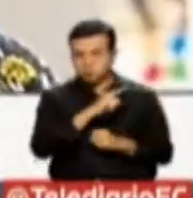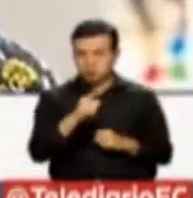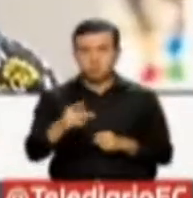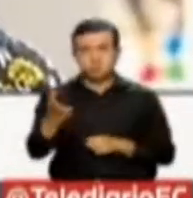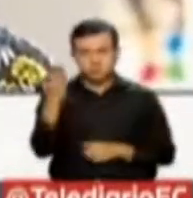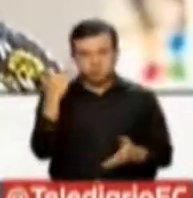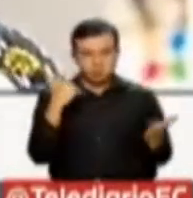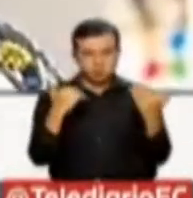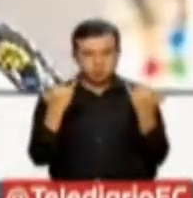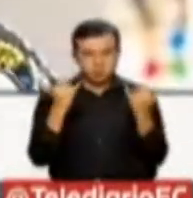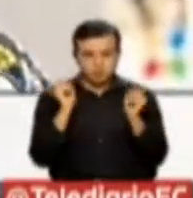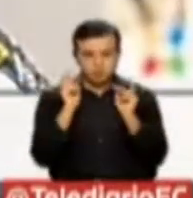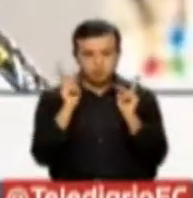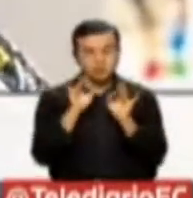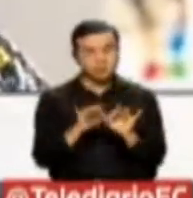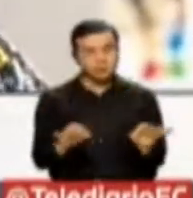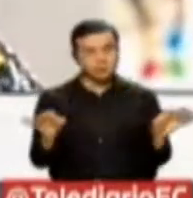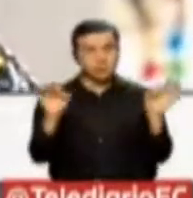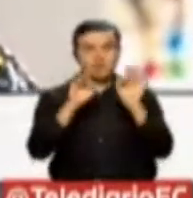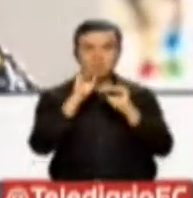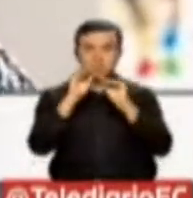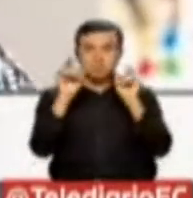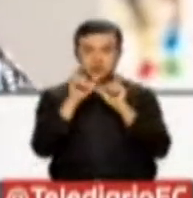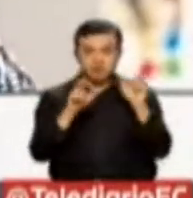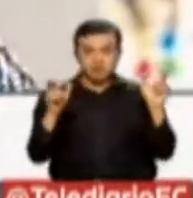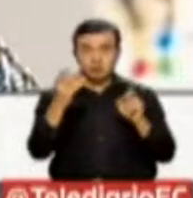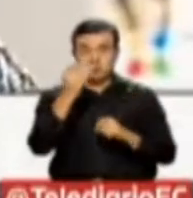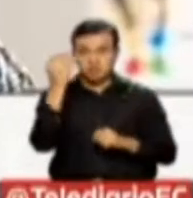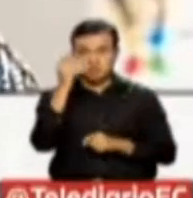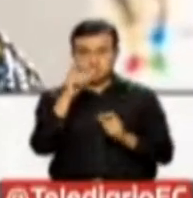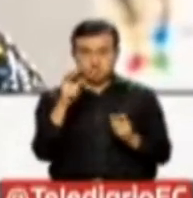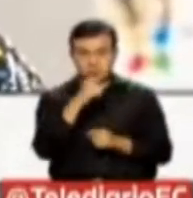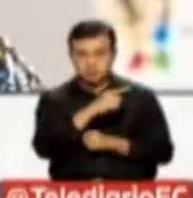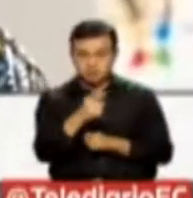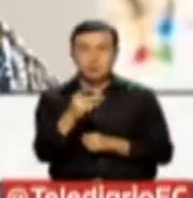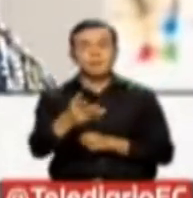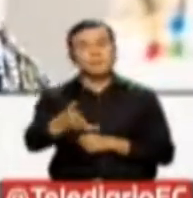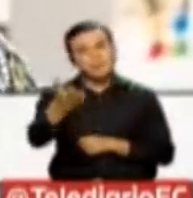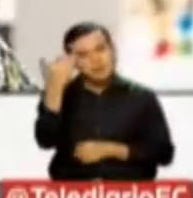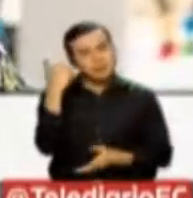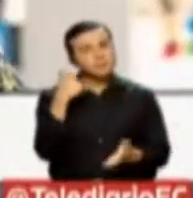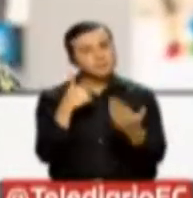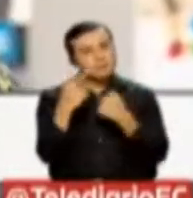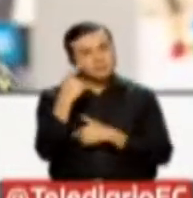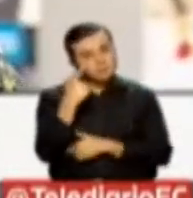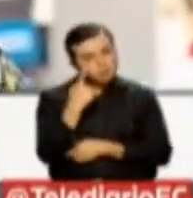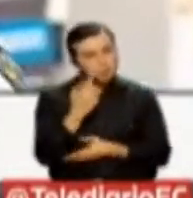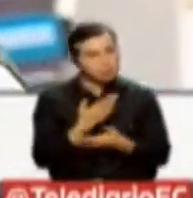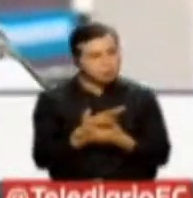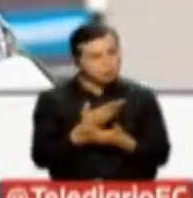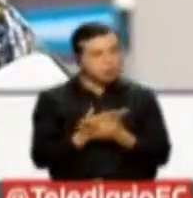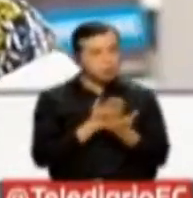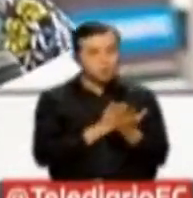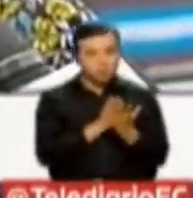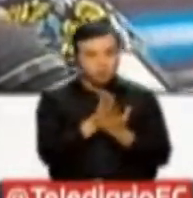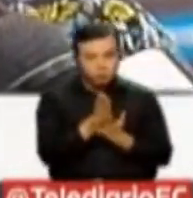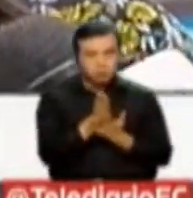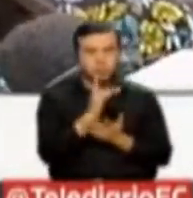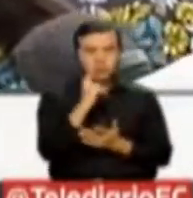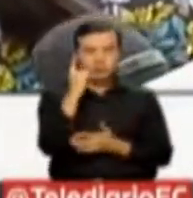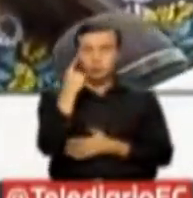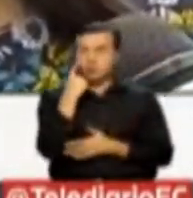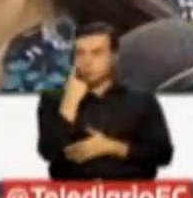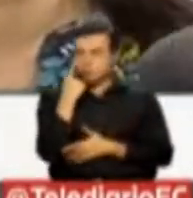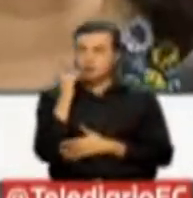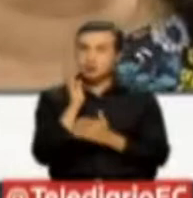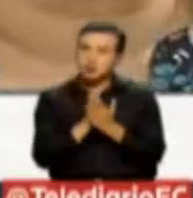Esta es una oportunidad importantísima, ¿verdad? Que los jóvenes y los aspirantes puedan conocer una oferta académica diferente. Es decir, que no se queden